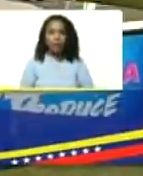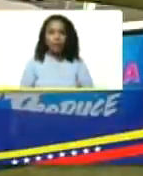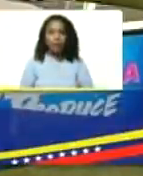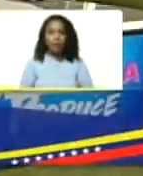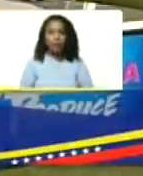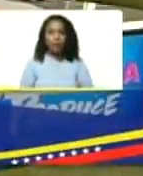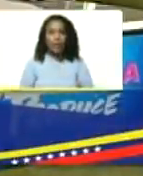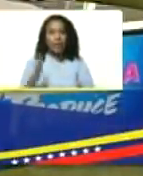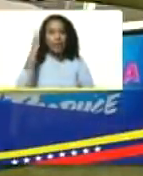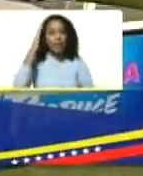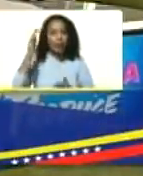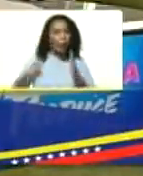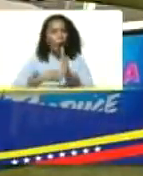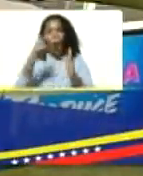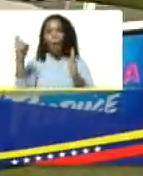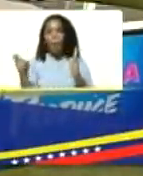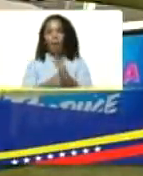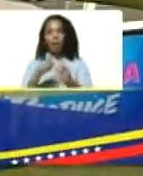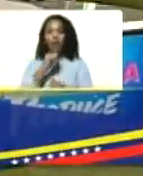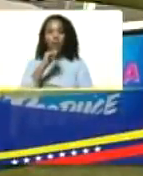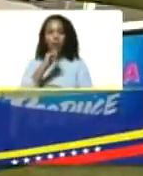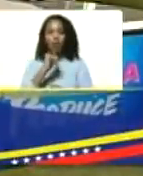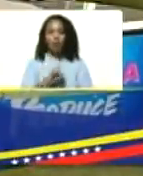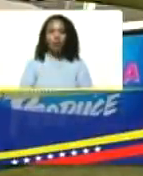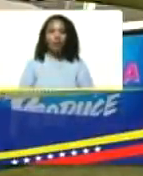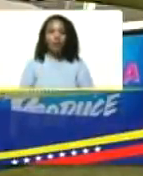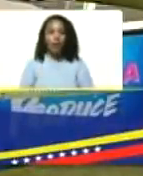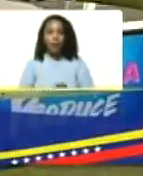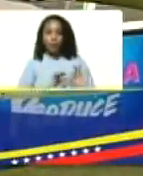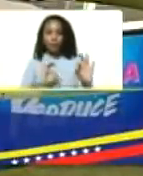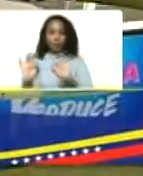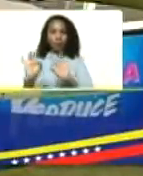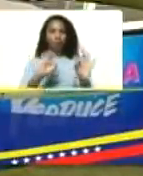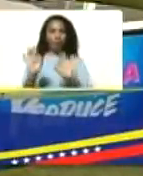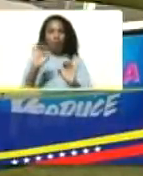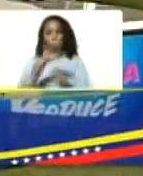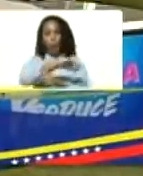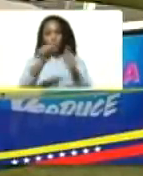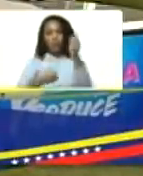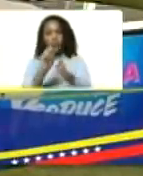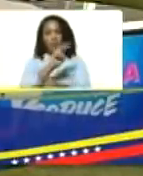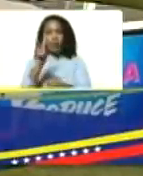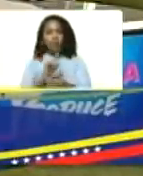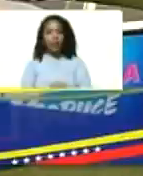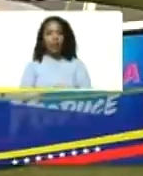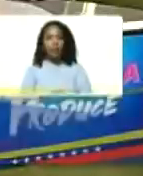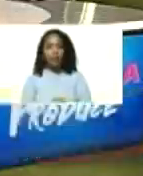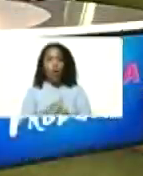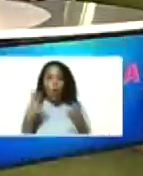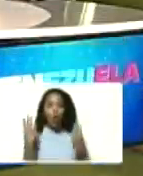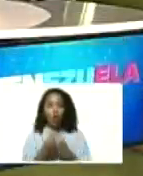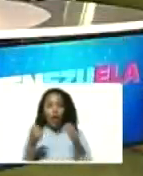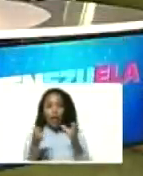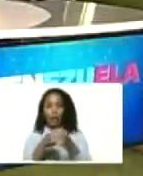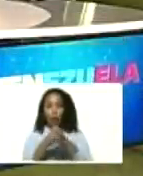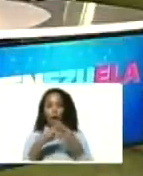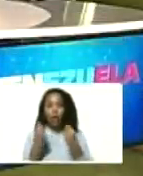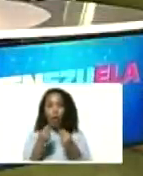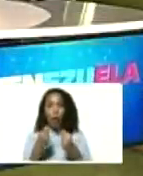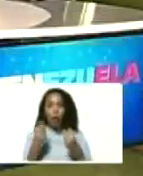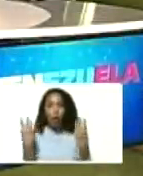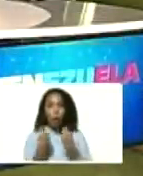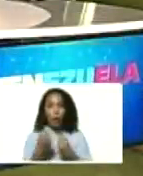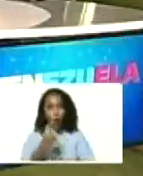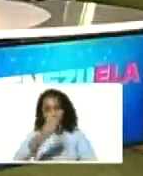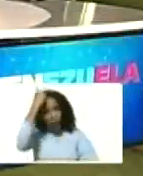y sabe todos los datos y ha preparado como vicepresidenta junto al equipo económico del compañero tareck